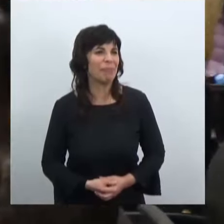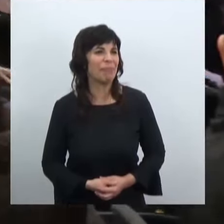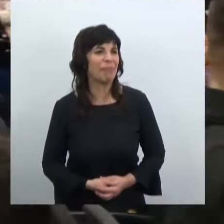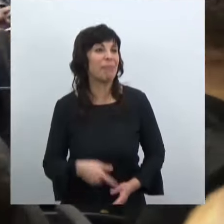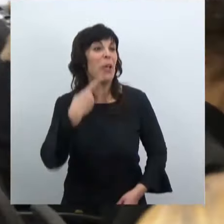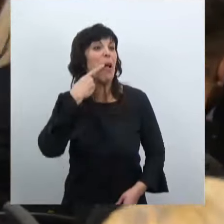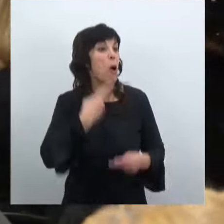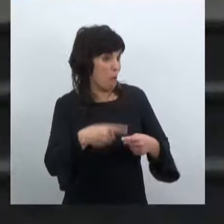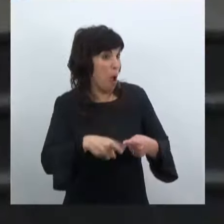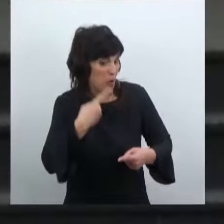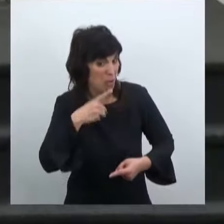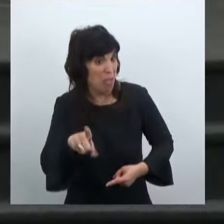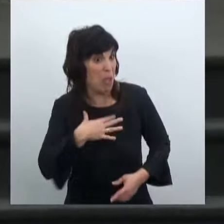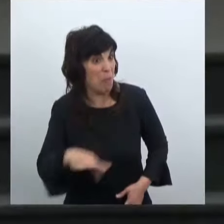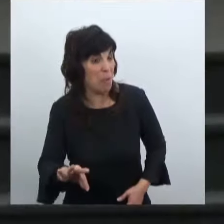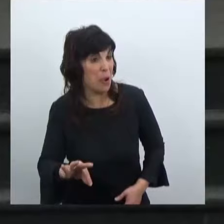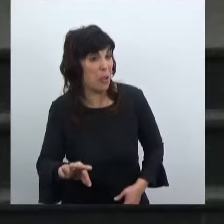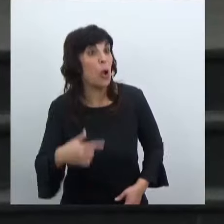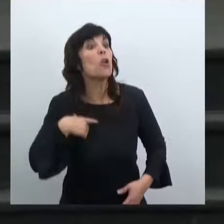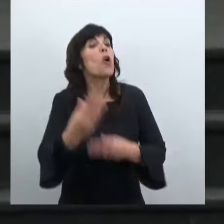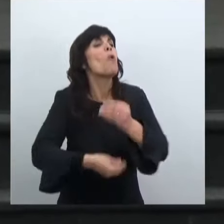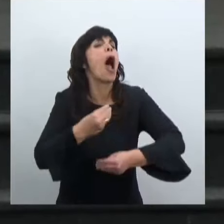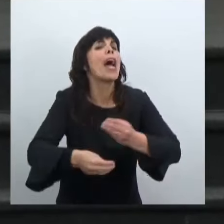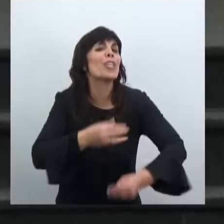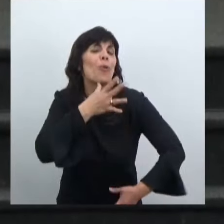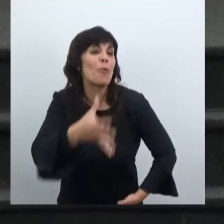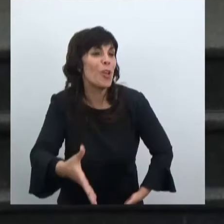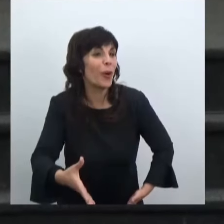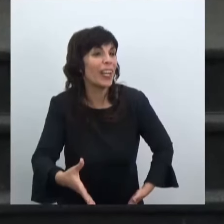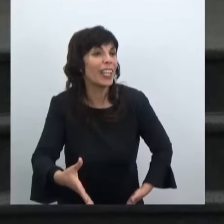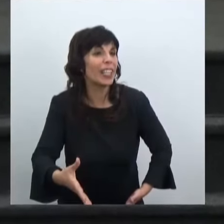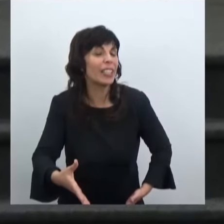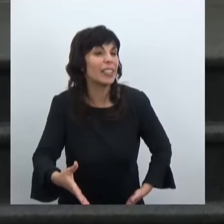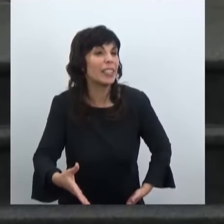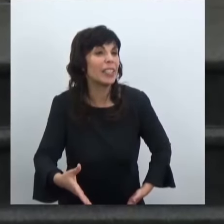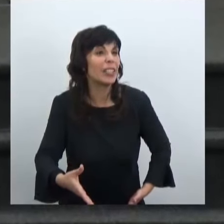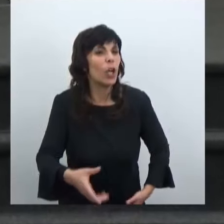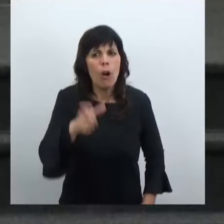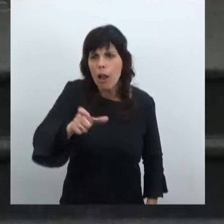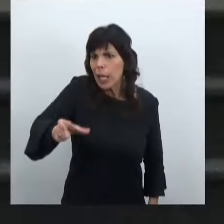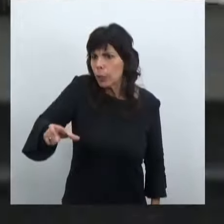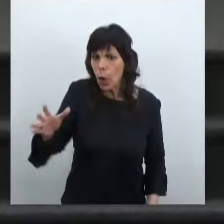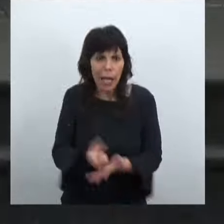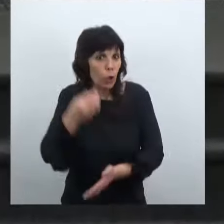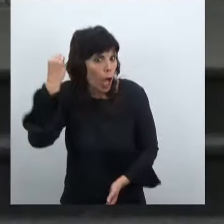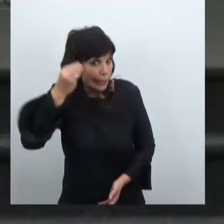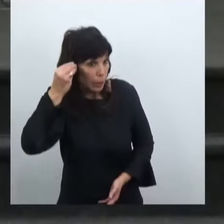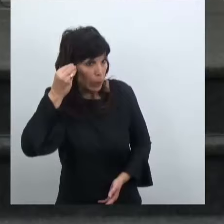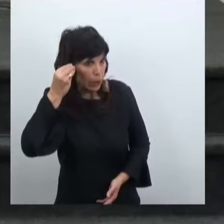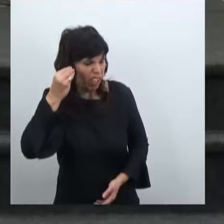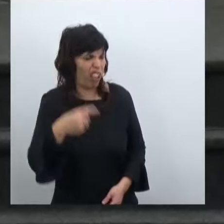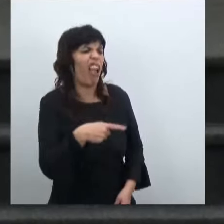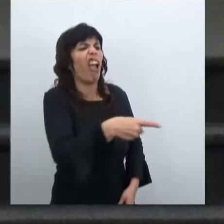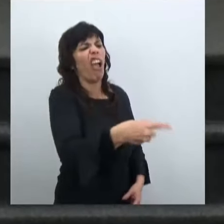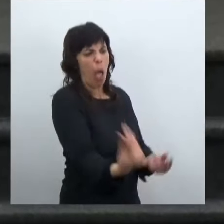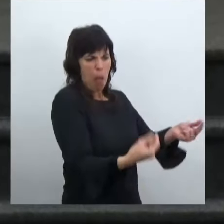decir una cosa? ¿Por qué lo he hecho? Porque todos los que estáis pensando, ¿y por qué